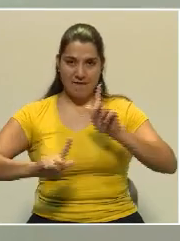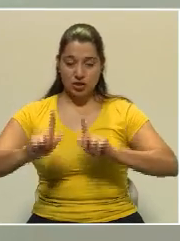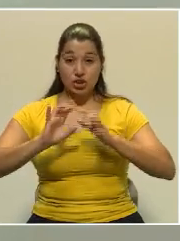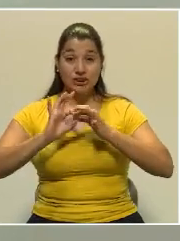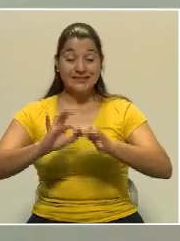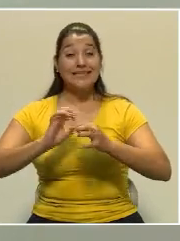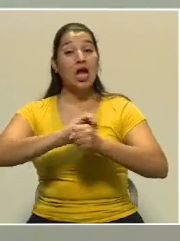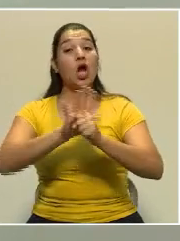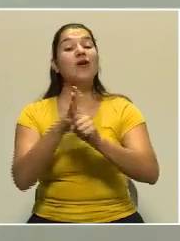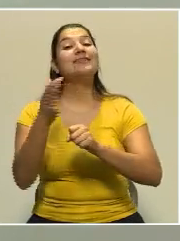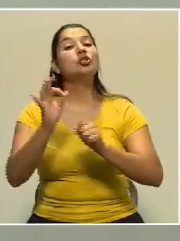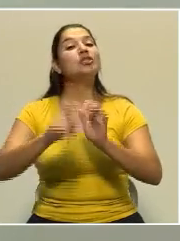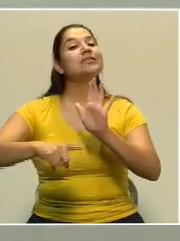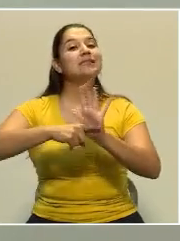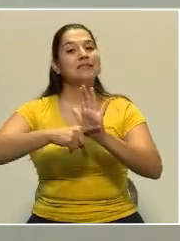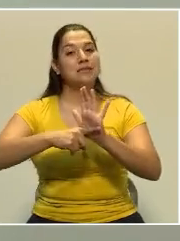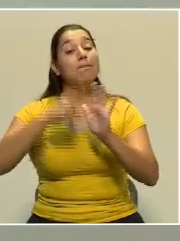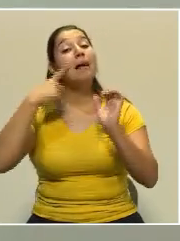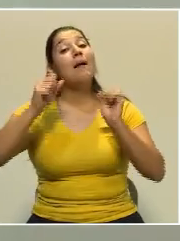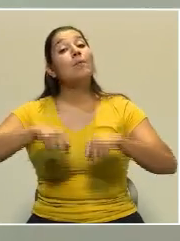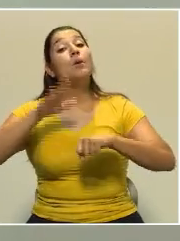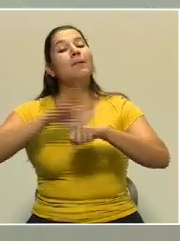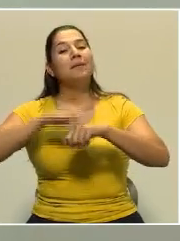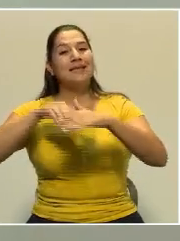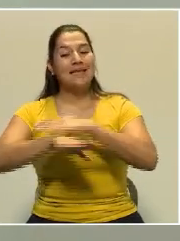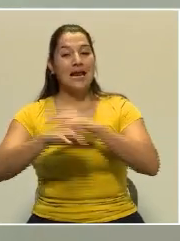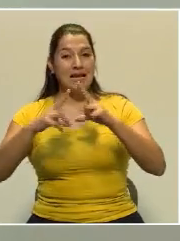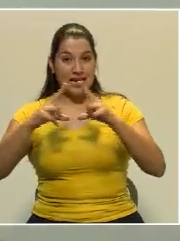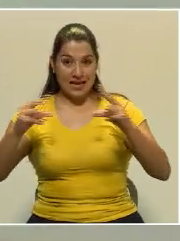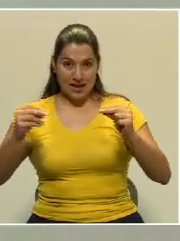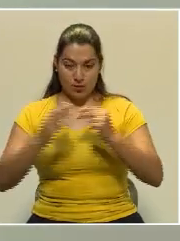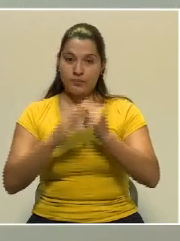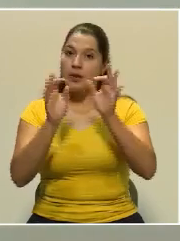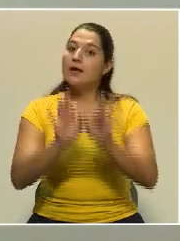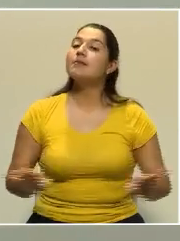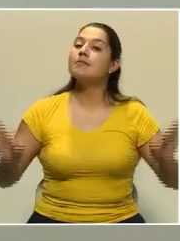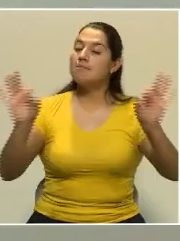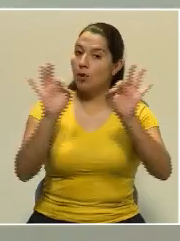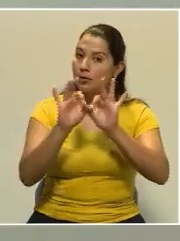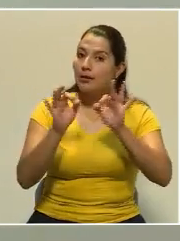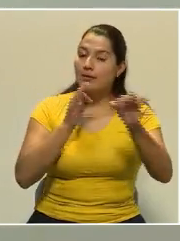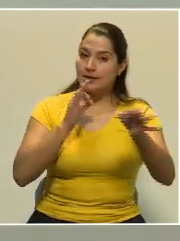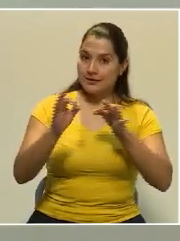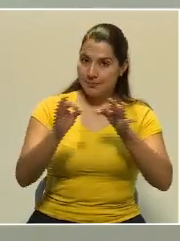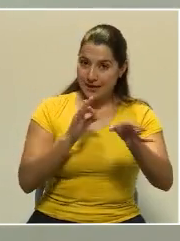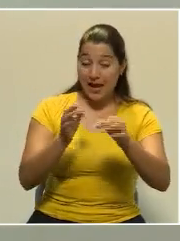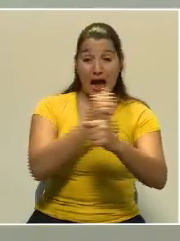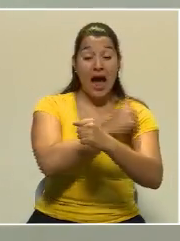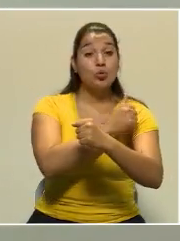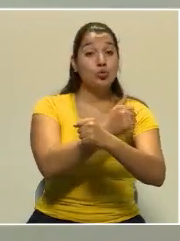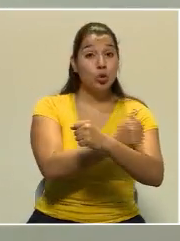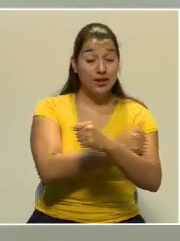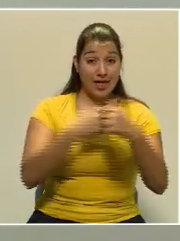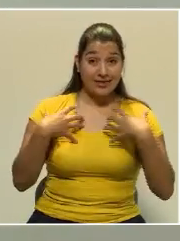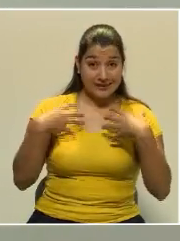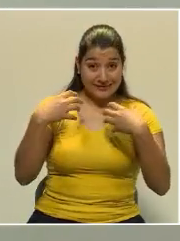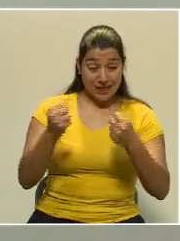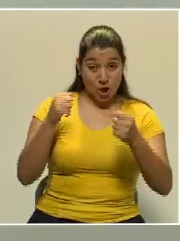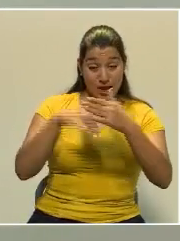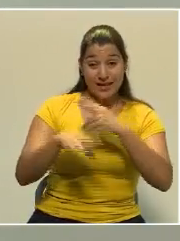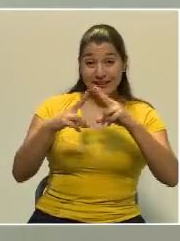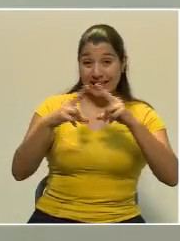COVID negativo para poder hacer ingreso a Nicaragua. Importante mencionar que la resolución de la autoridad sanitaria nicaragüense señala que